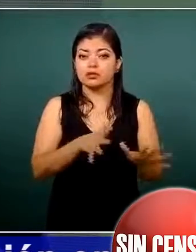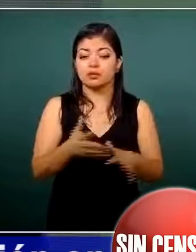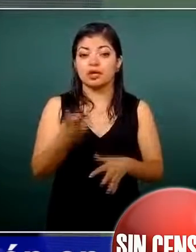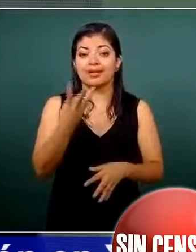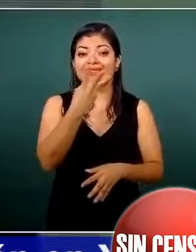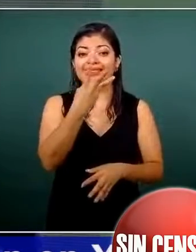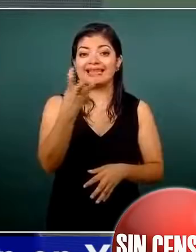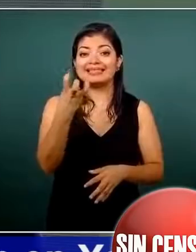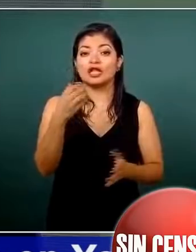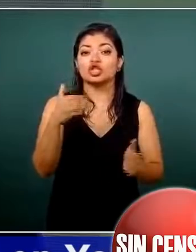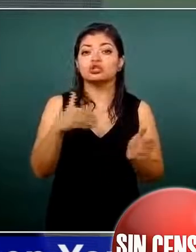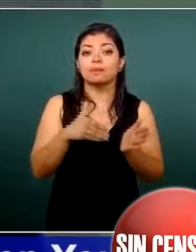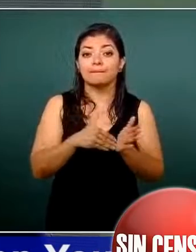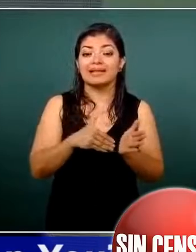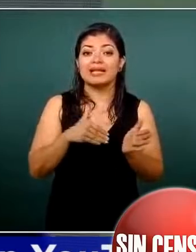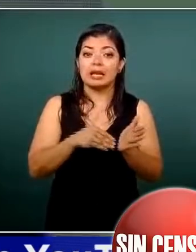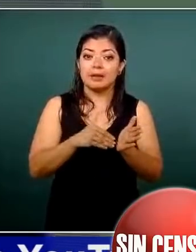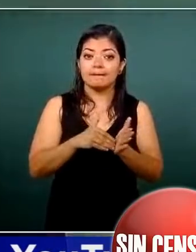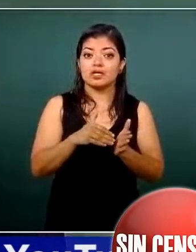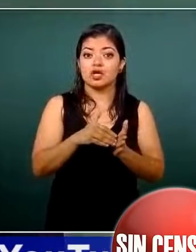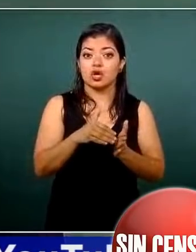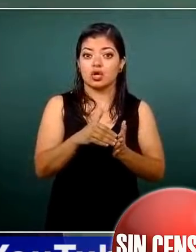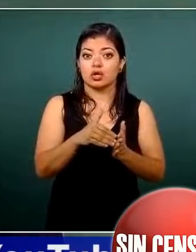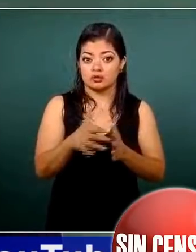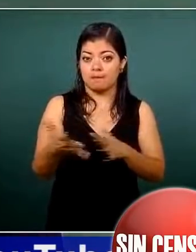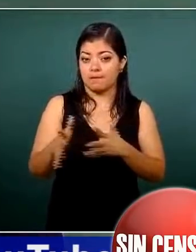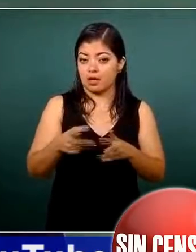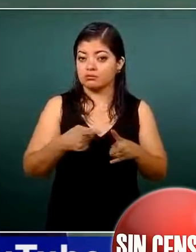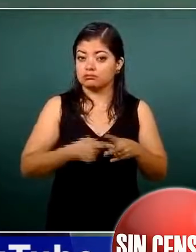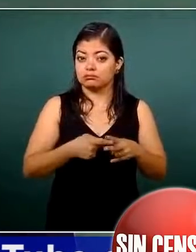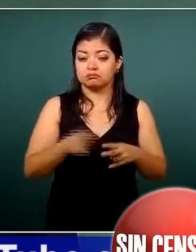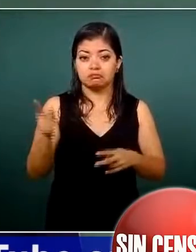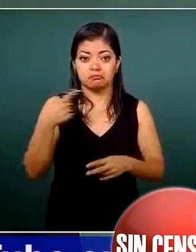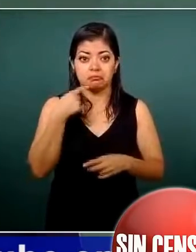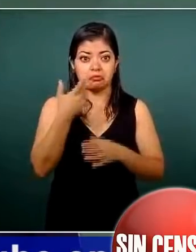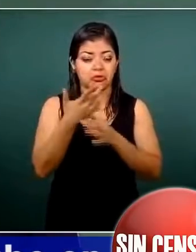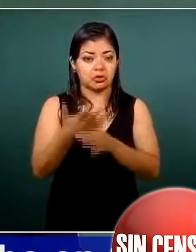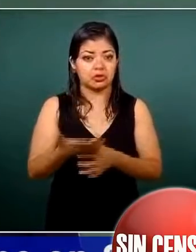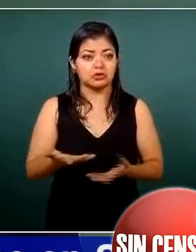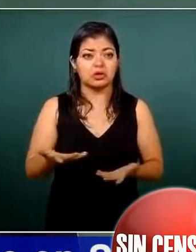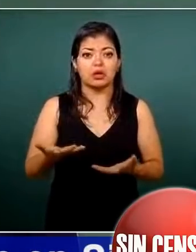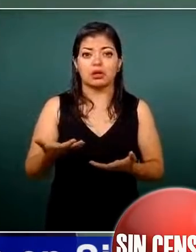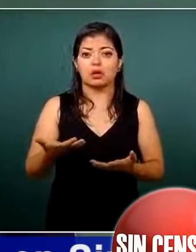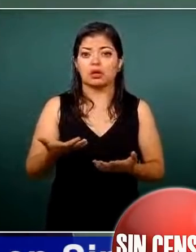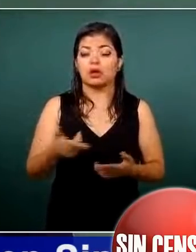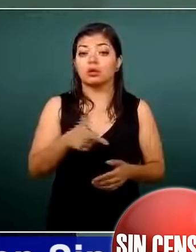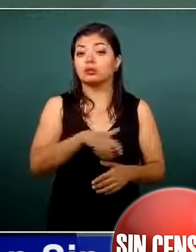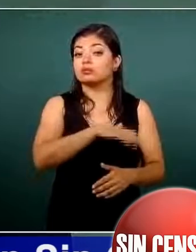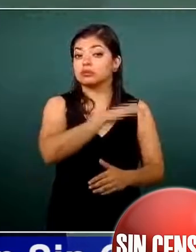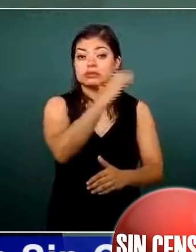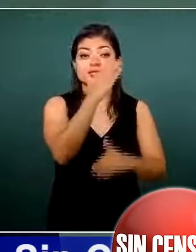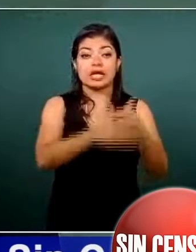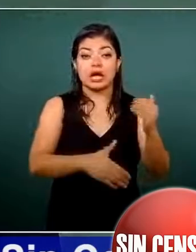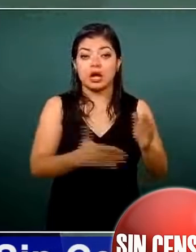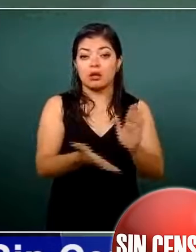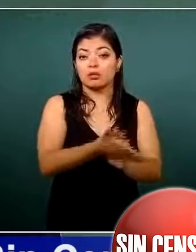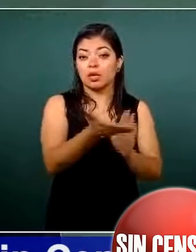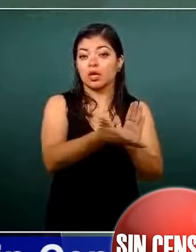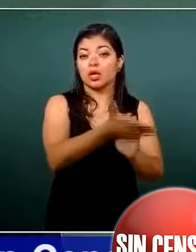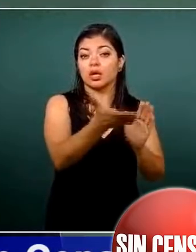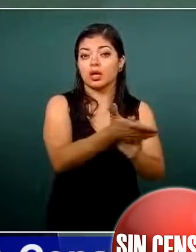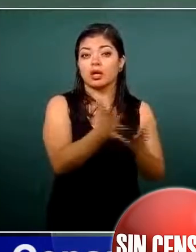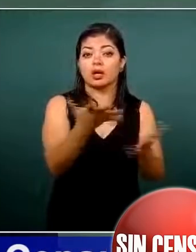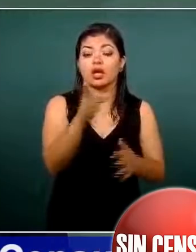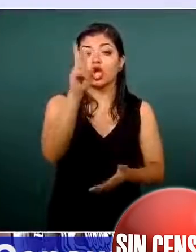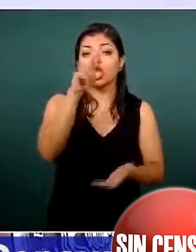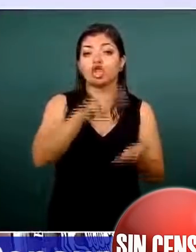300,000 millones. Se iba a terminar hasta finales del